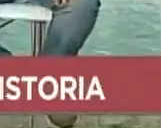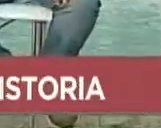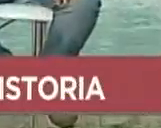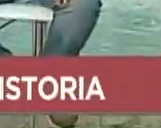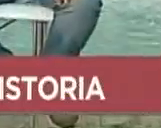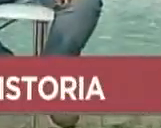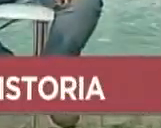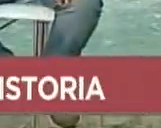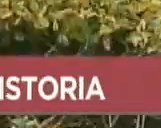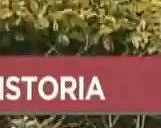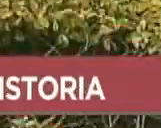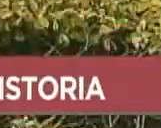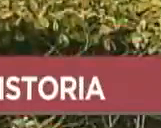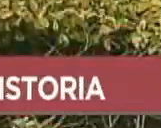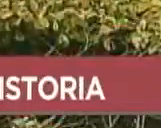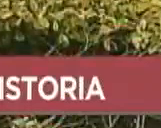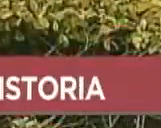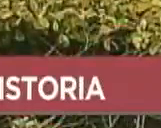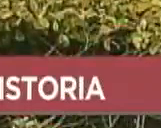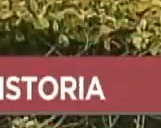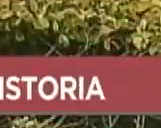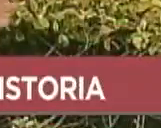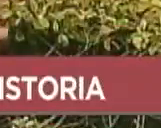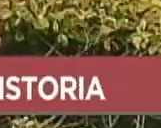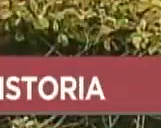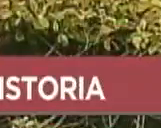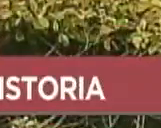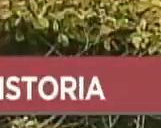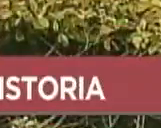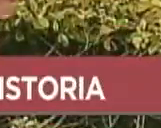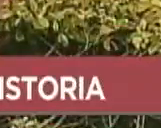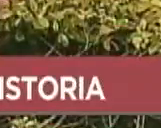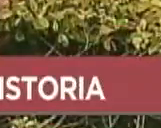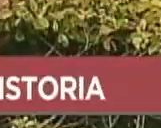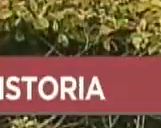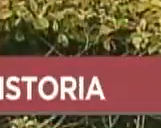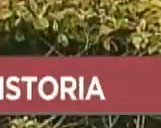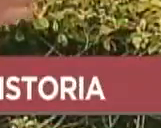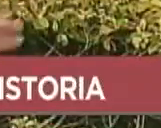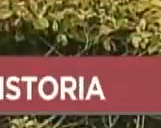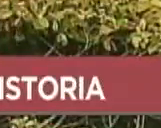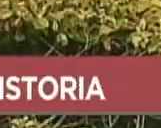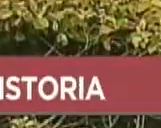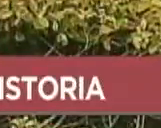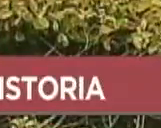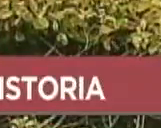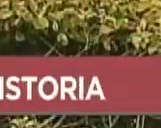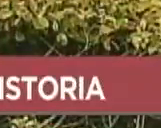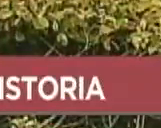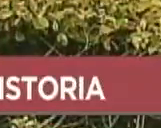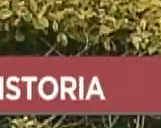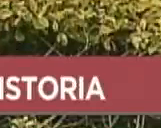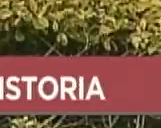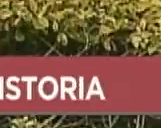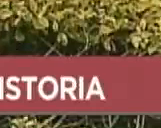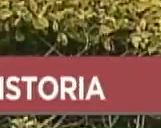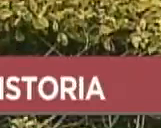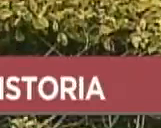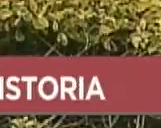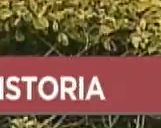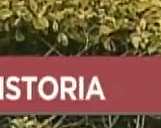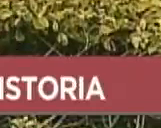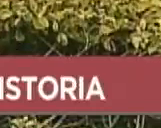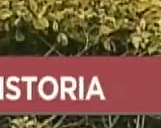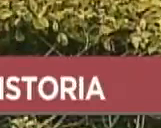titular de la gobernación josé alejandro terán hacía una presentación que habla por sí sola el dato que él mencionaba él